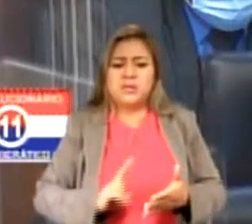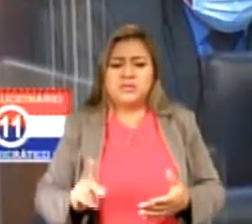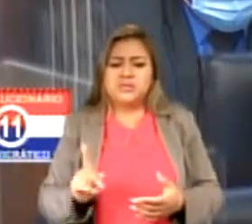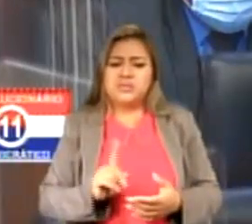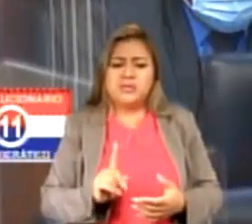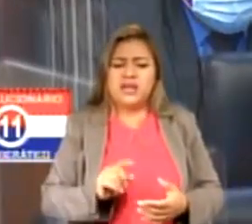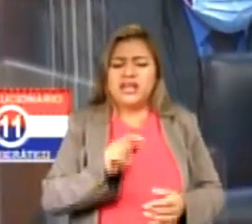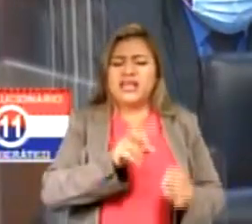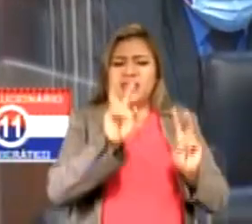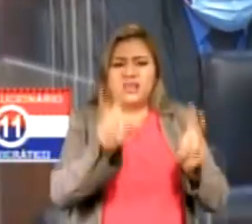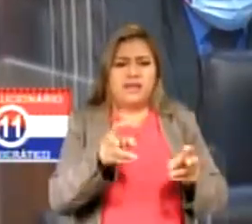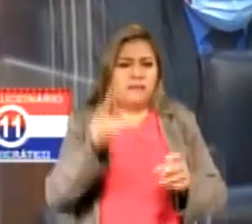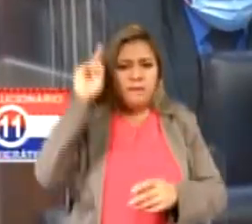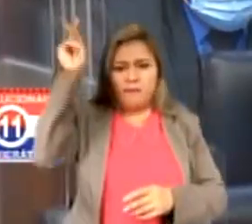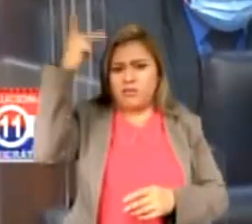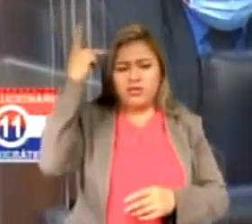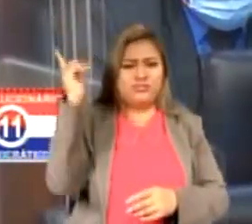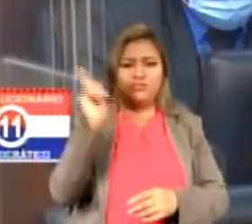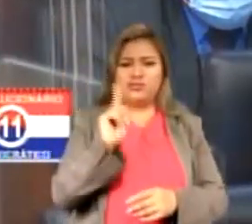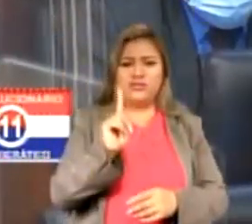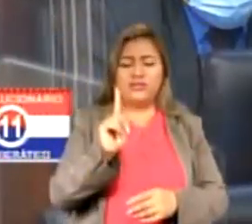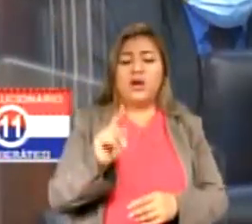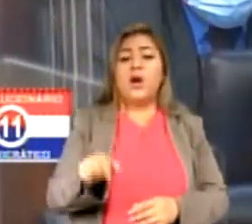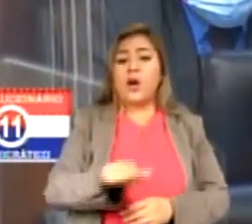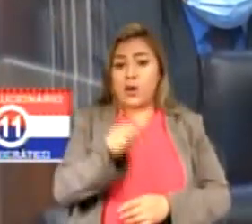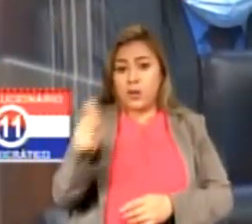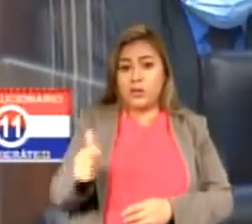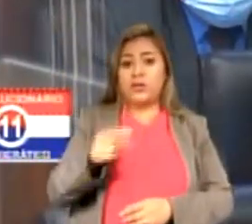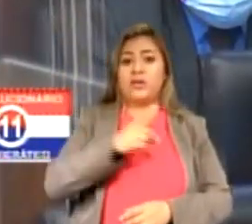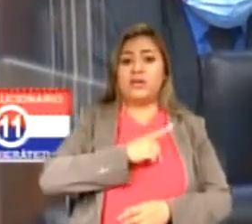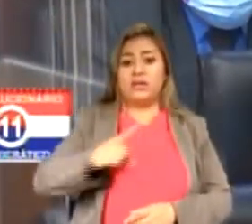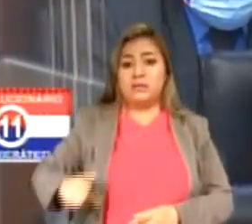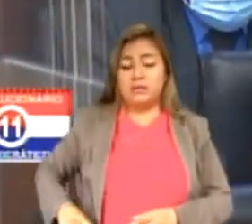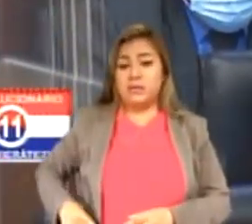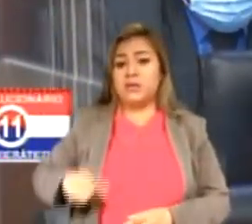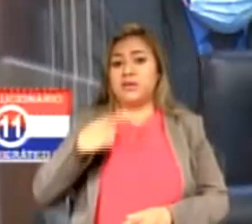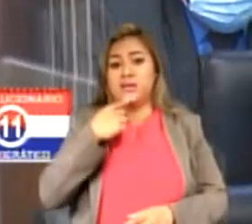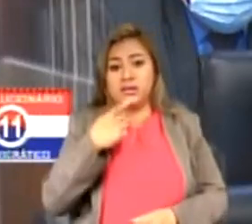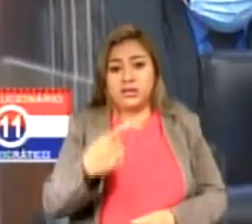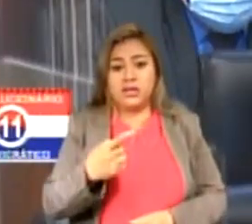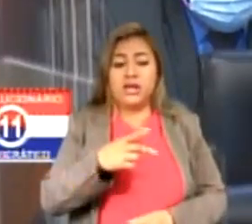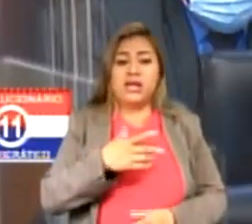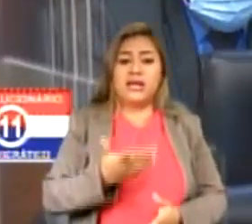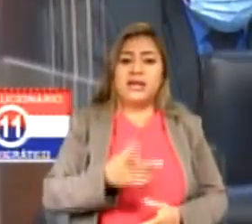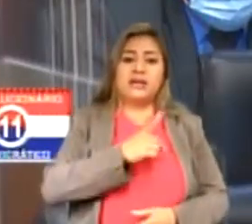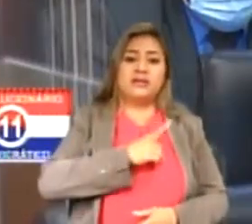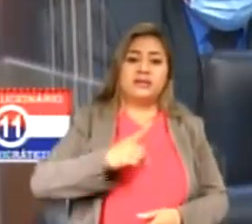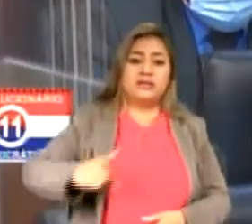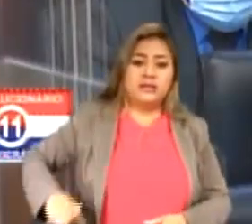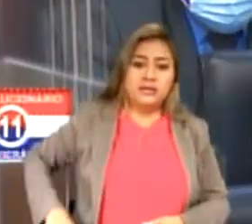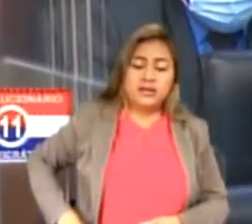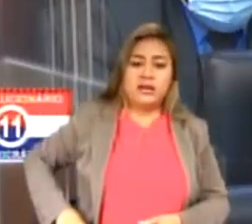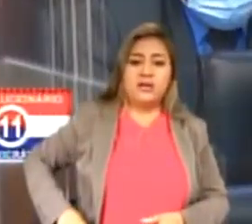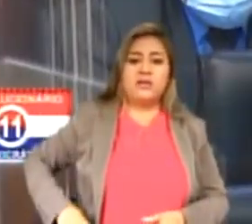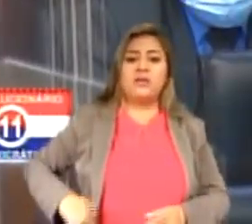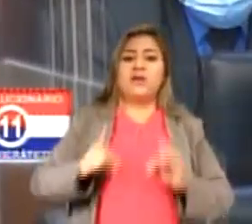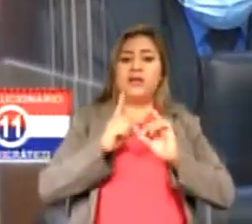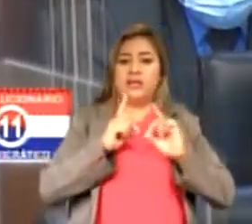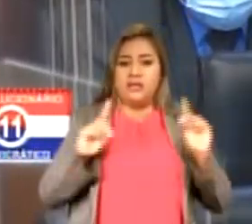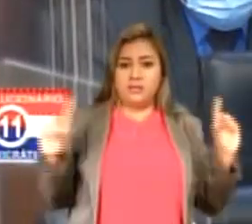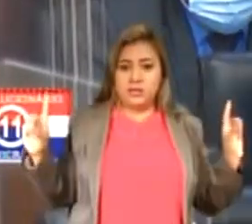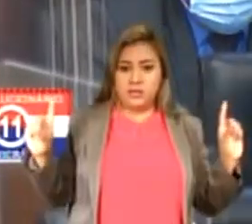un tema político. Y hay otros diputados que señalan que el diálogo tiene que ser democrático y tiene que